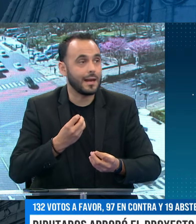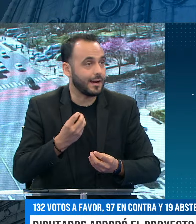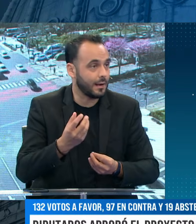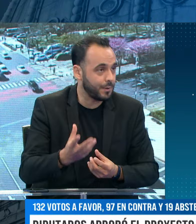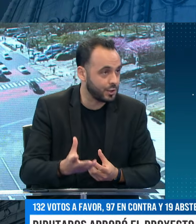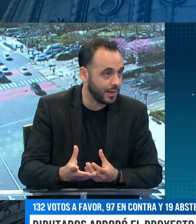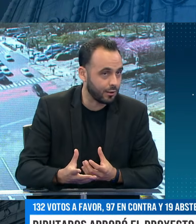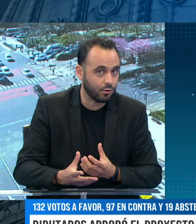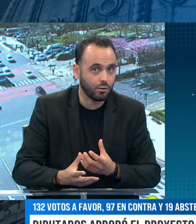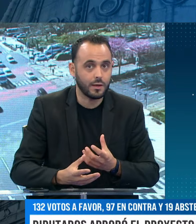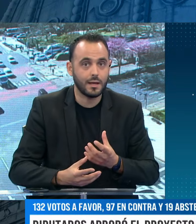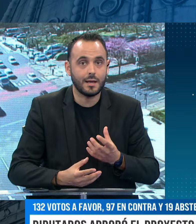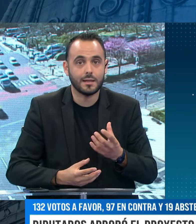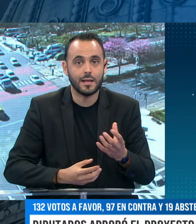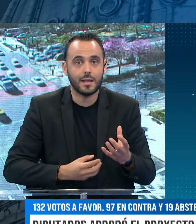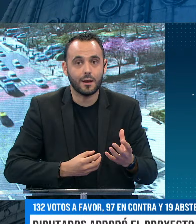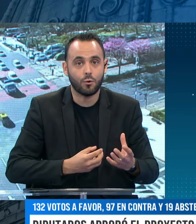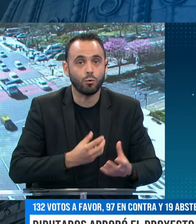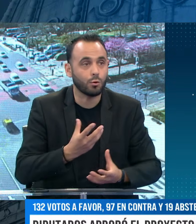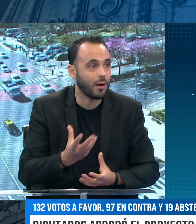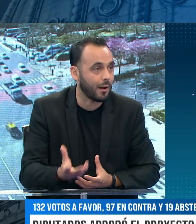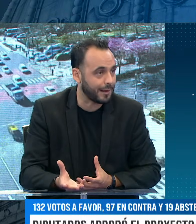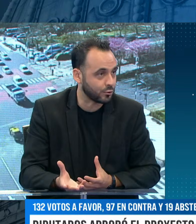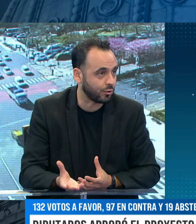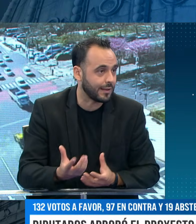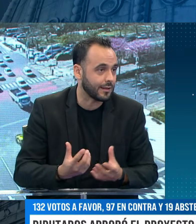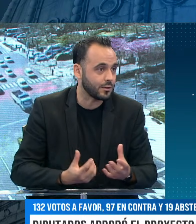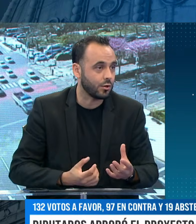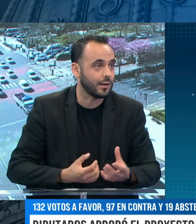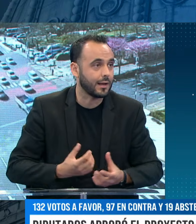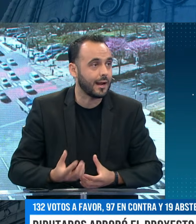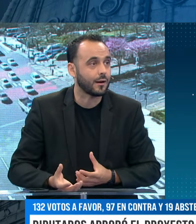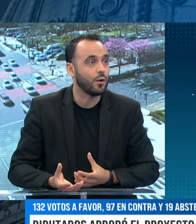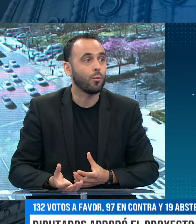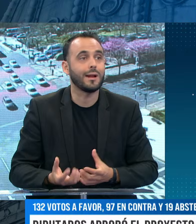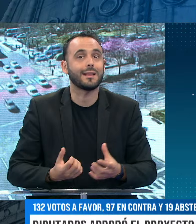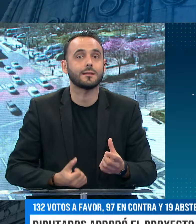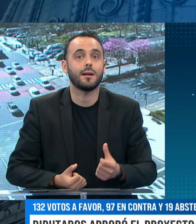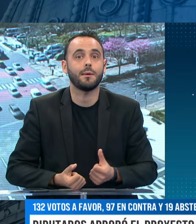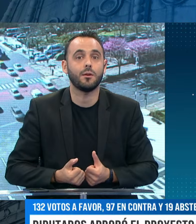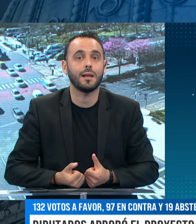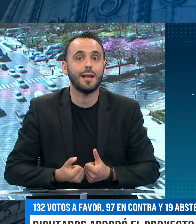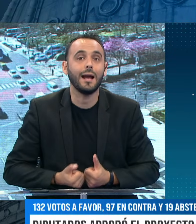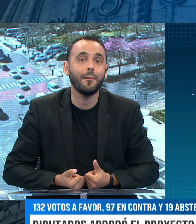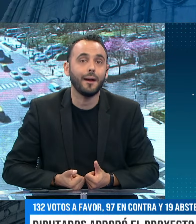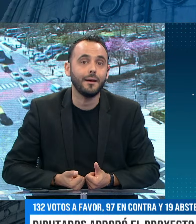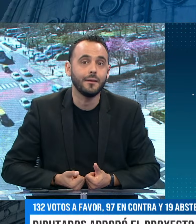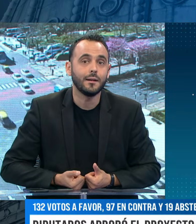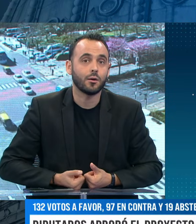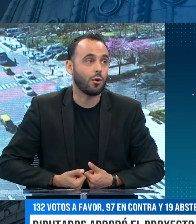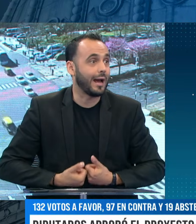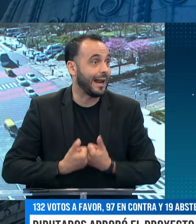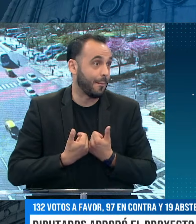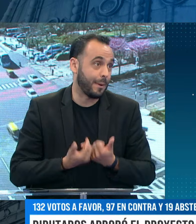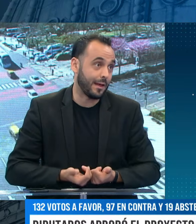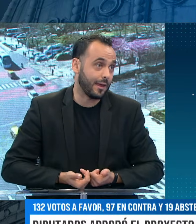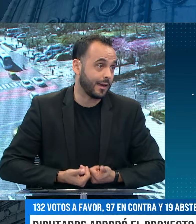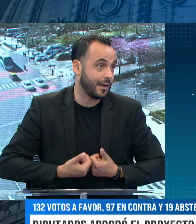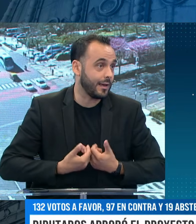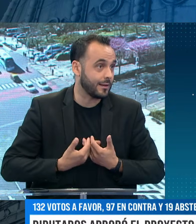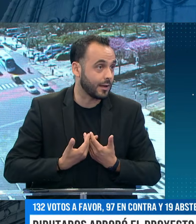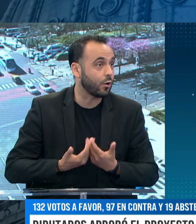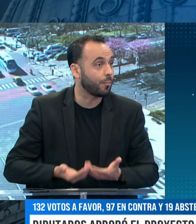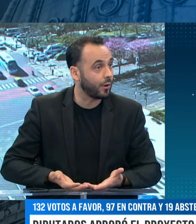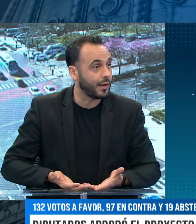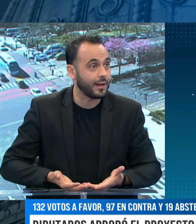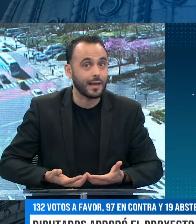Miguel Ángel Pichetto tiene junto a Mazot la intención de generar una tercera minoría en la Cámara, a la espera de que